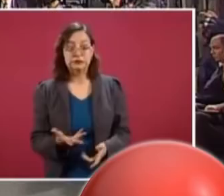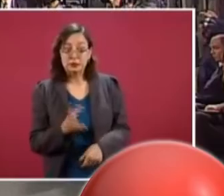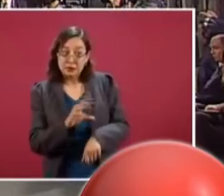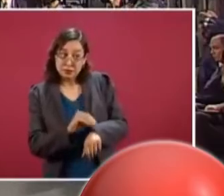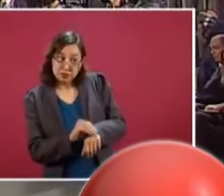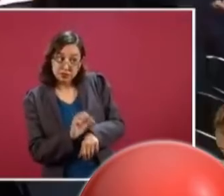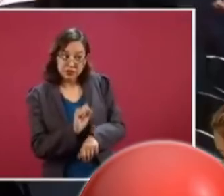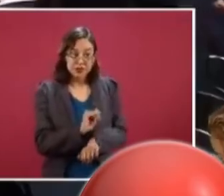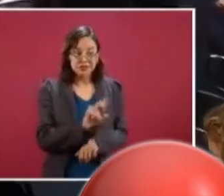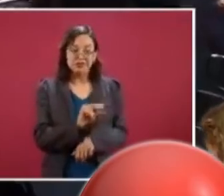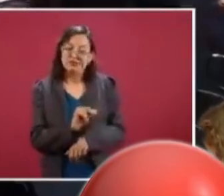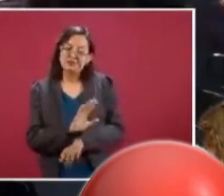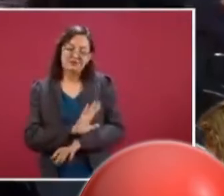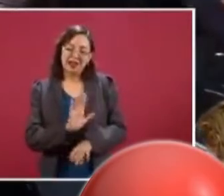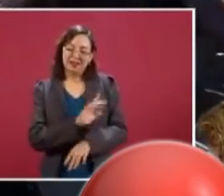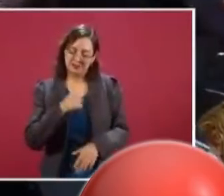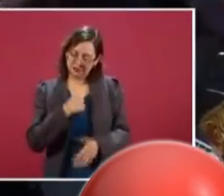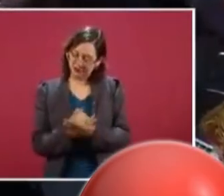ahora.